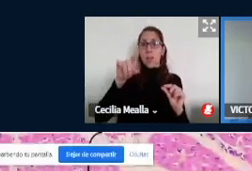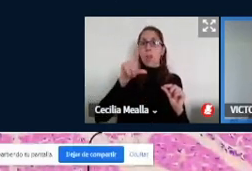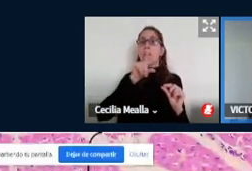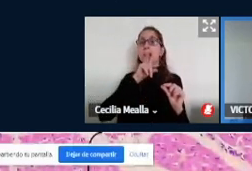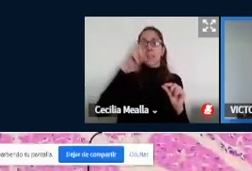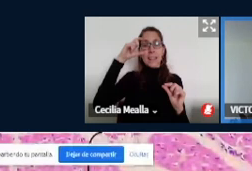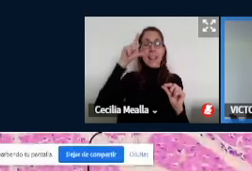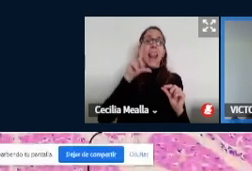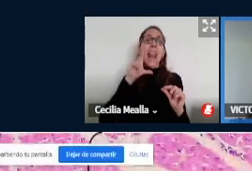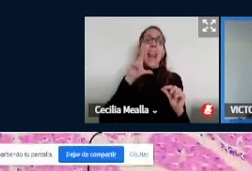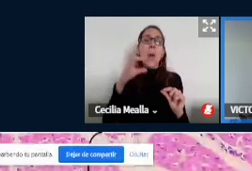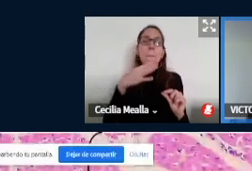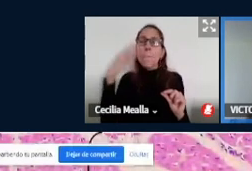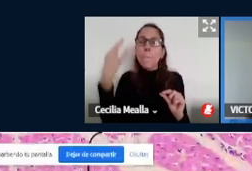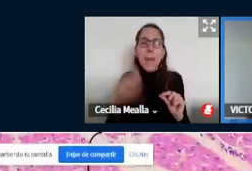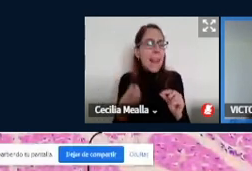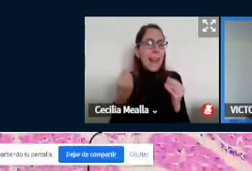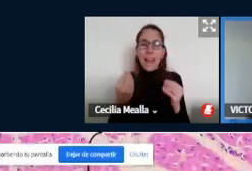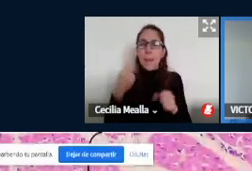endotelio sería la